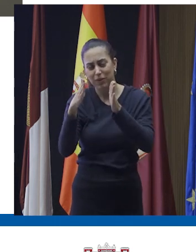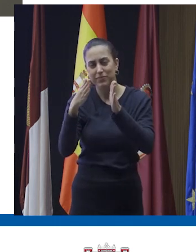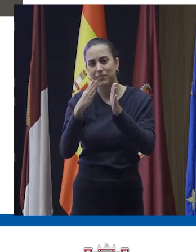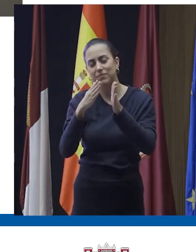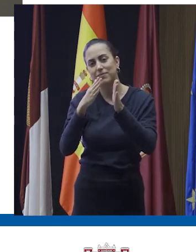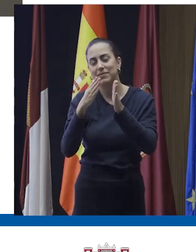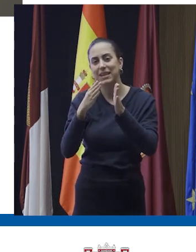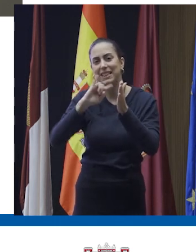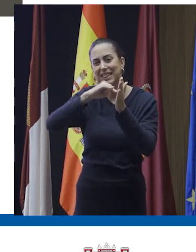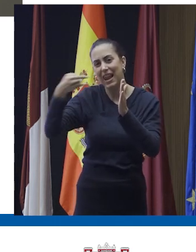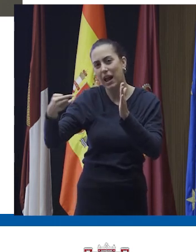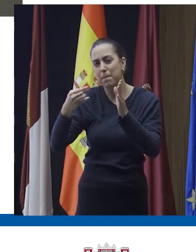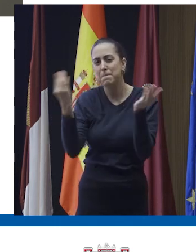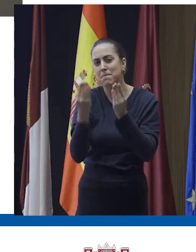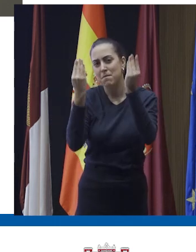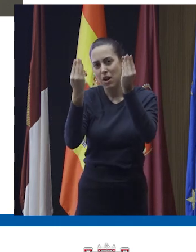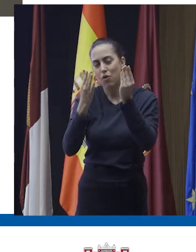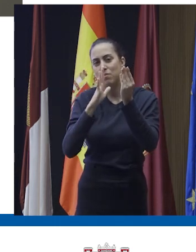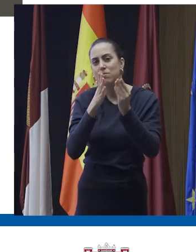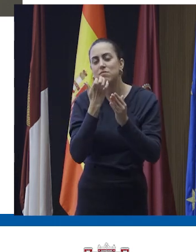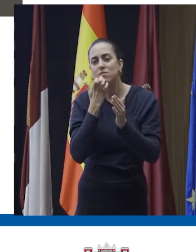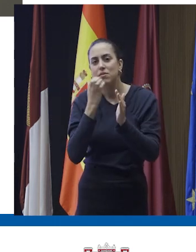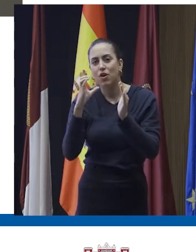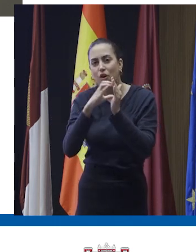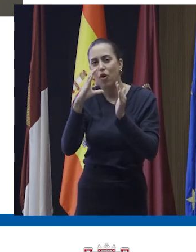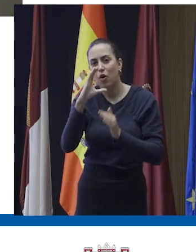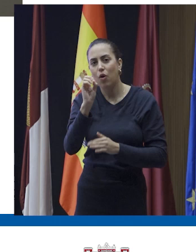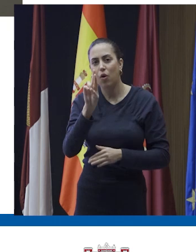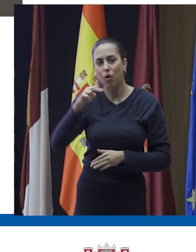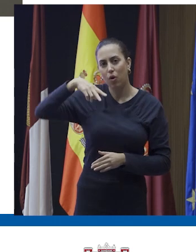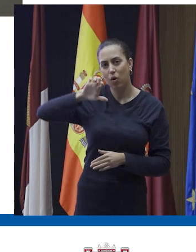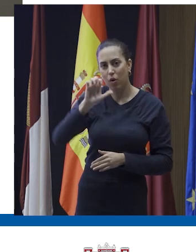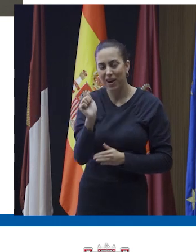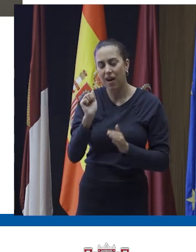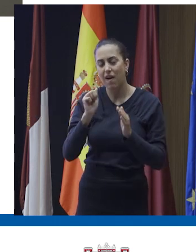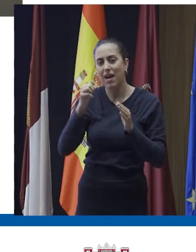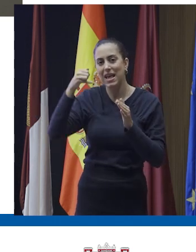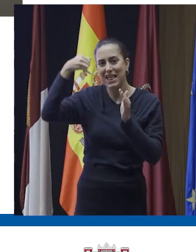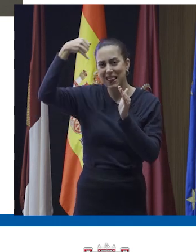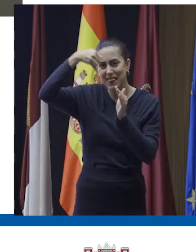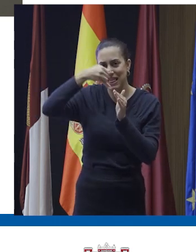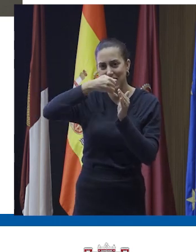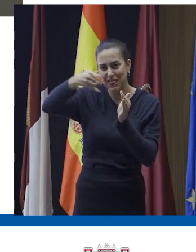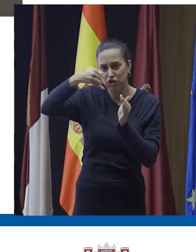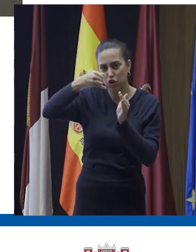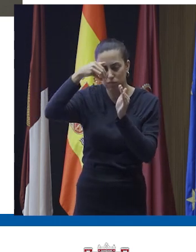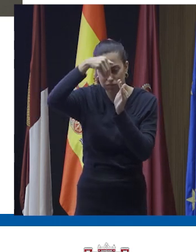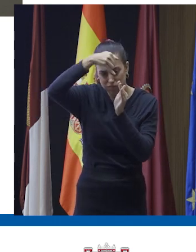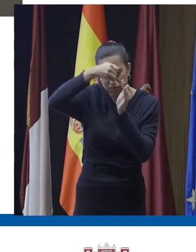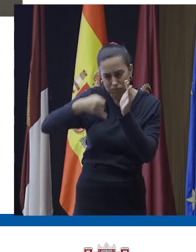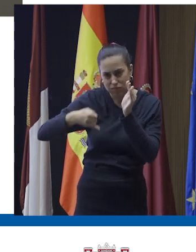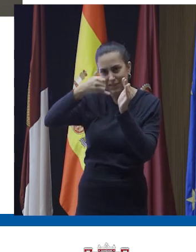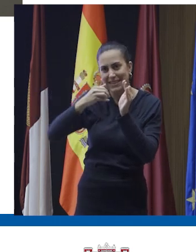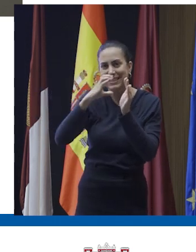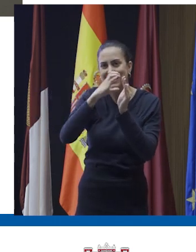más la técnica y pues se abría también media córnea con una incisión muy grande, en el que se extraía el cristalino, pero en este caso